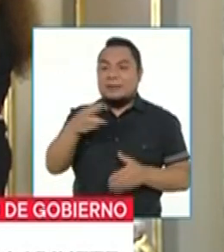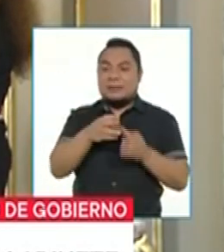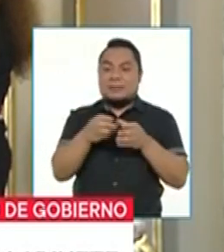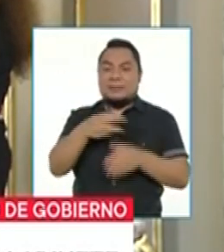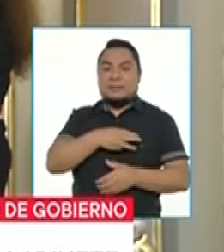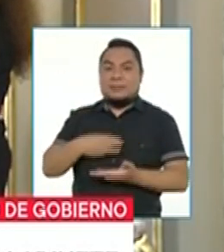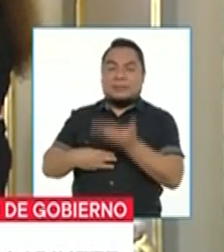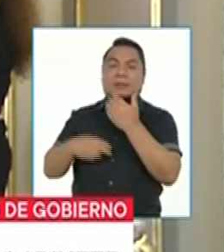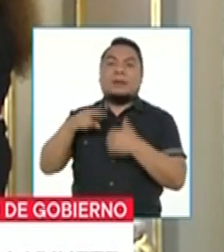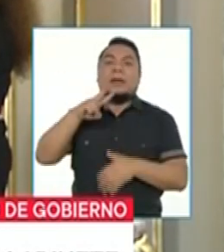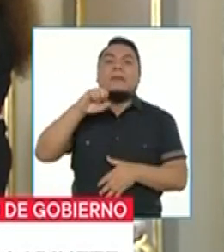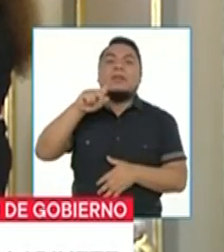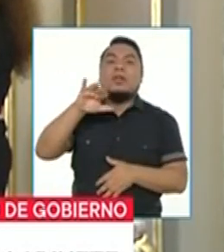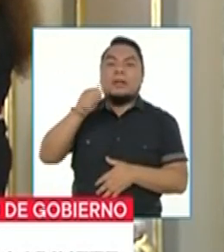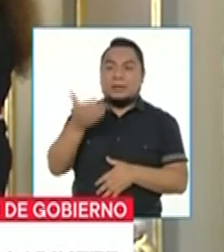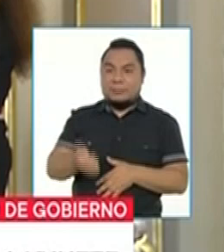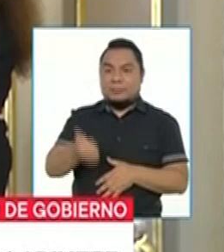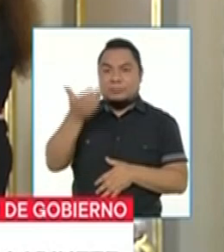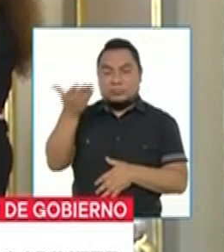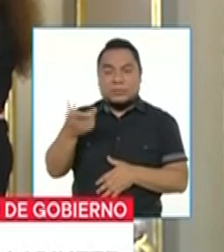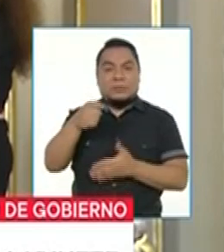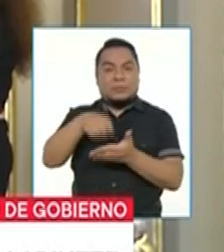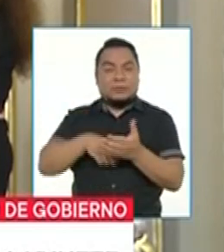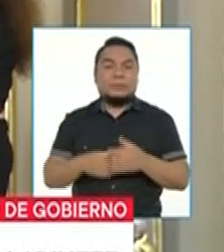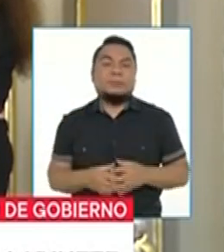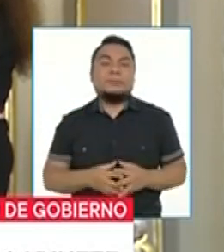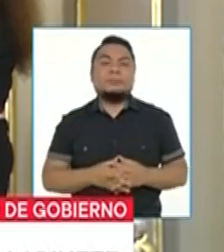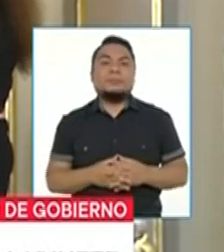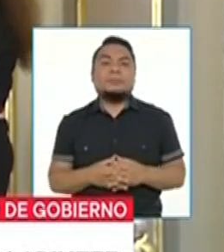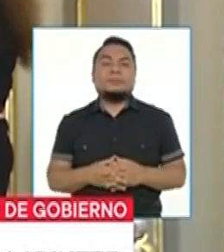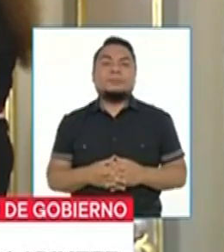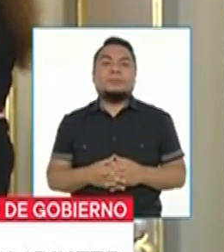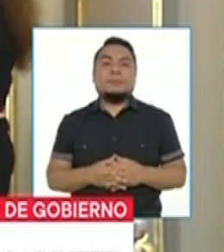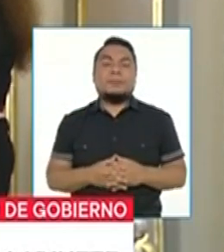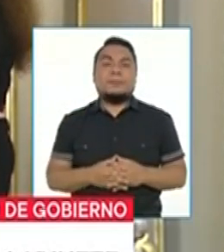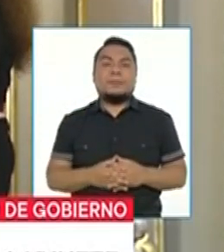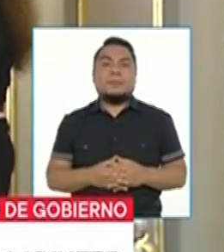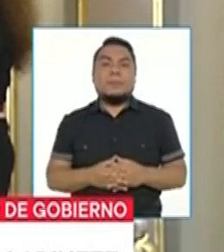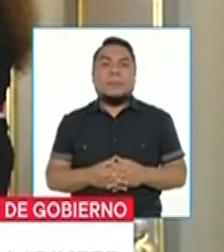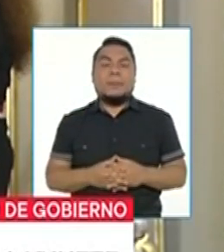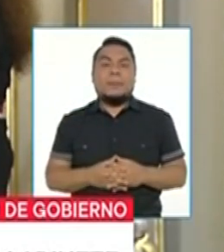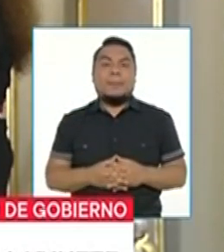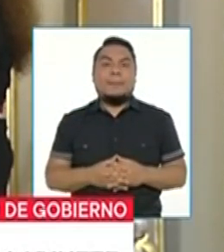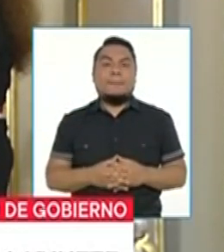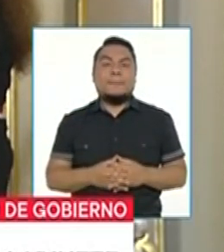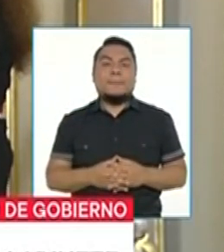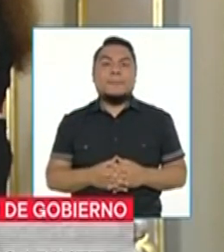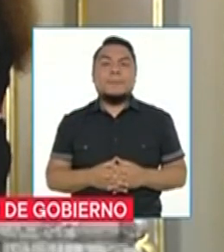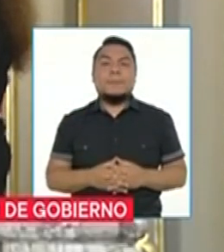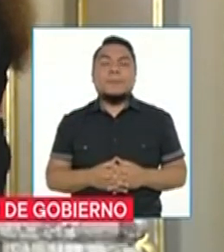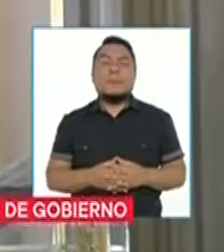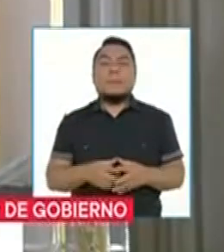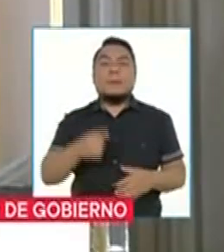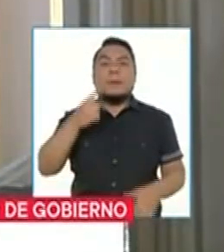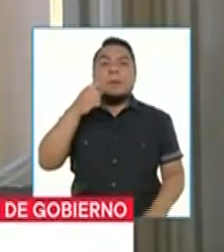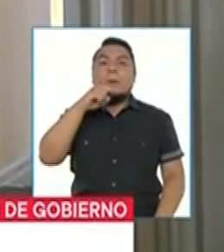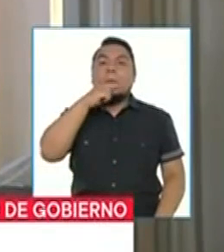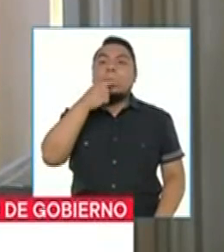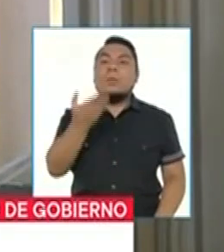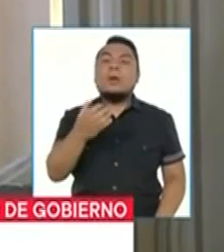y de Inti, de los heridos, de los desaparecidos. Finalmente tener un gobierno ya de